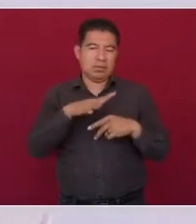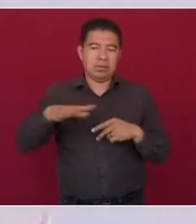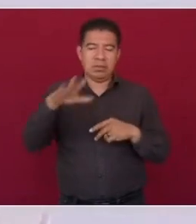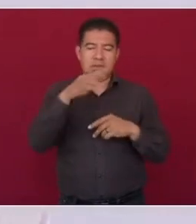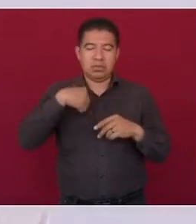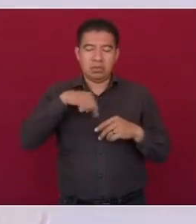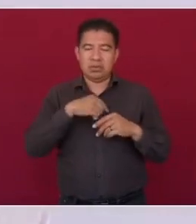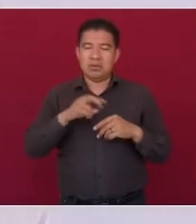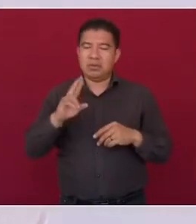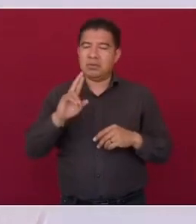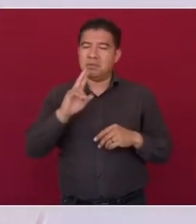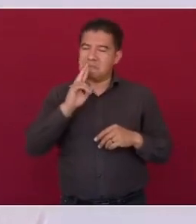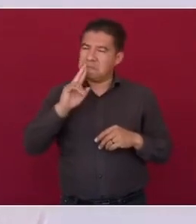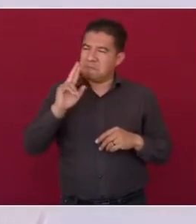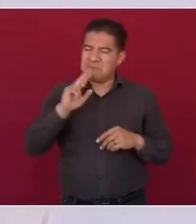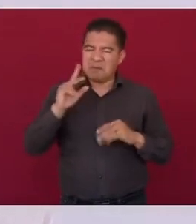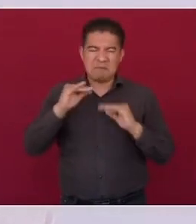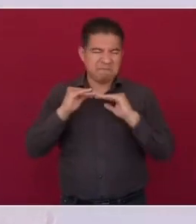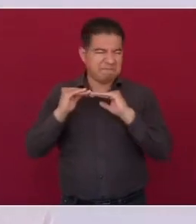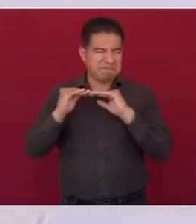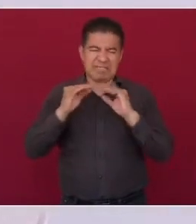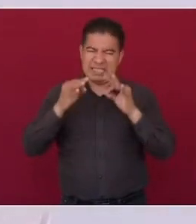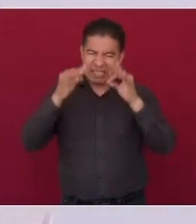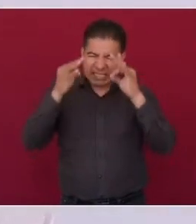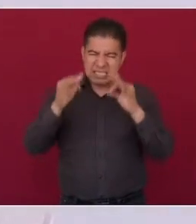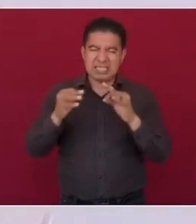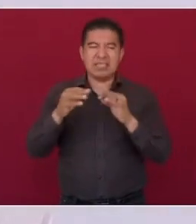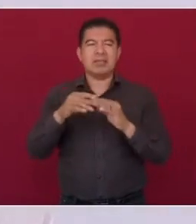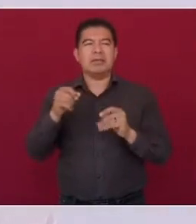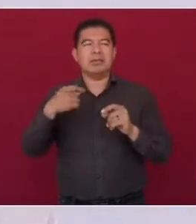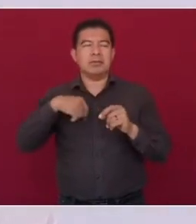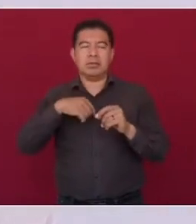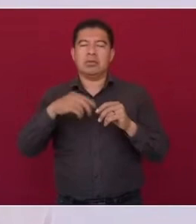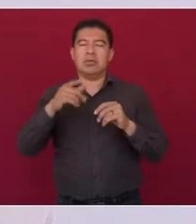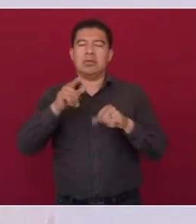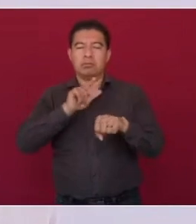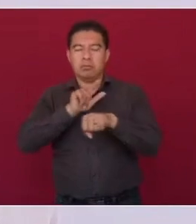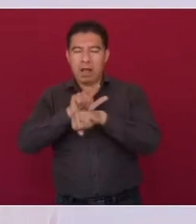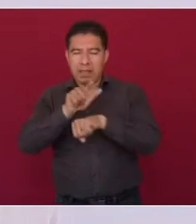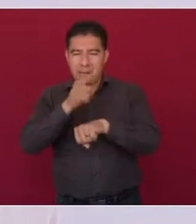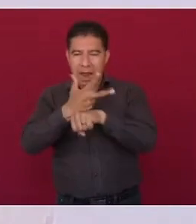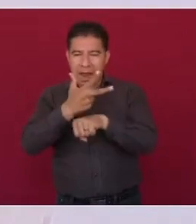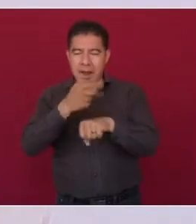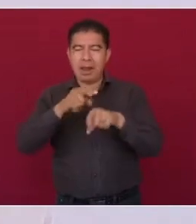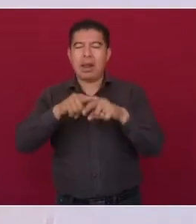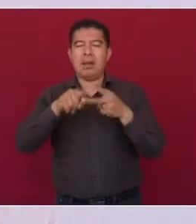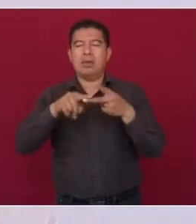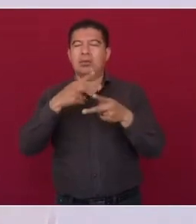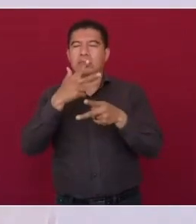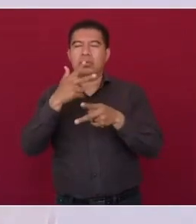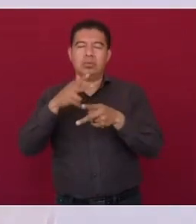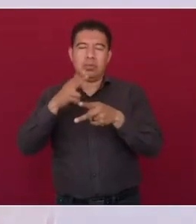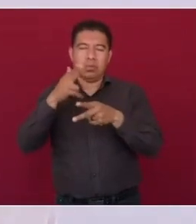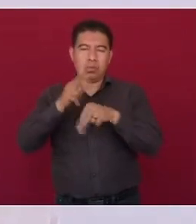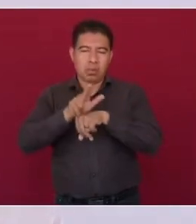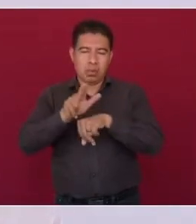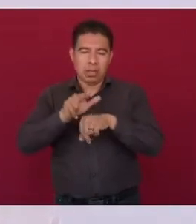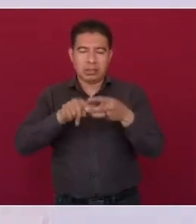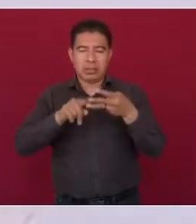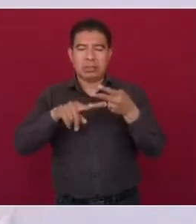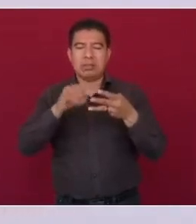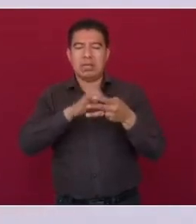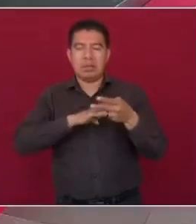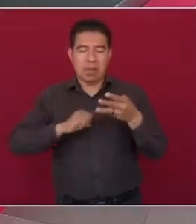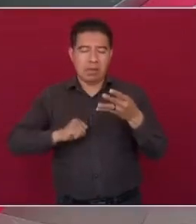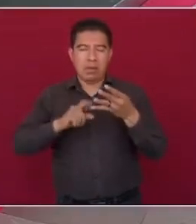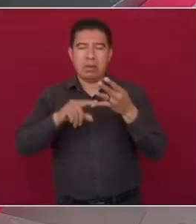Visitamos a nuestros hermanos de Guatemala, El Salvador, Honduras, Belice y Cuba. Aun cuando no